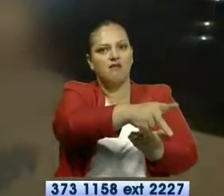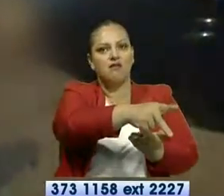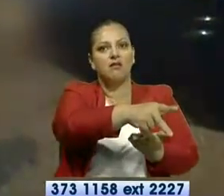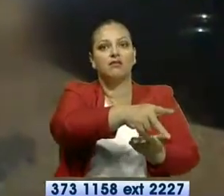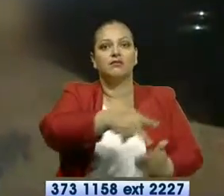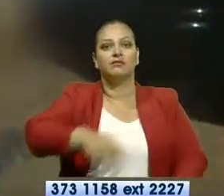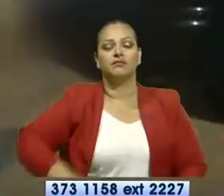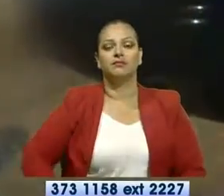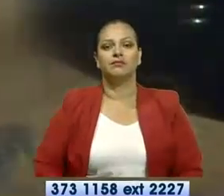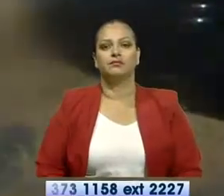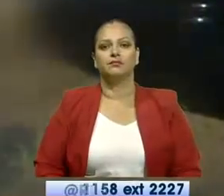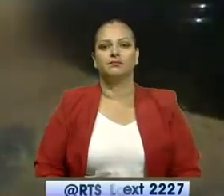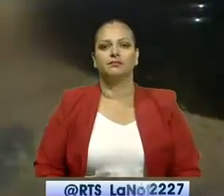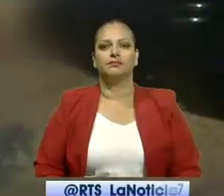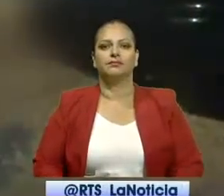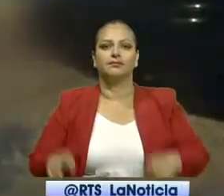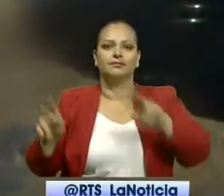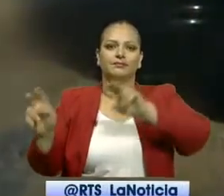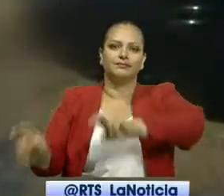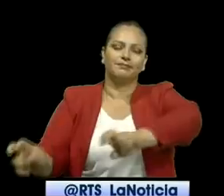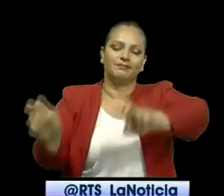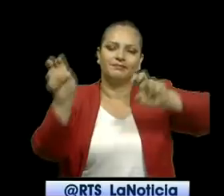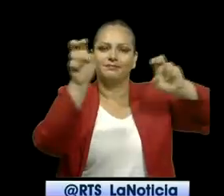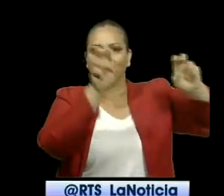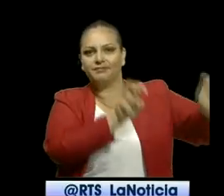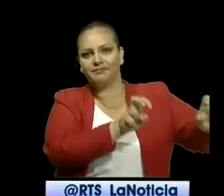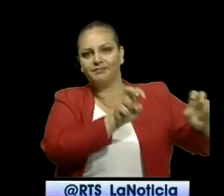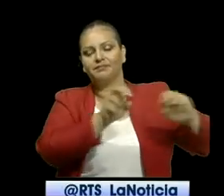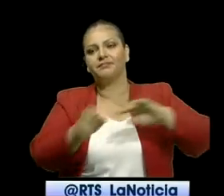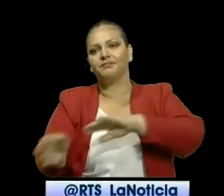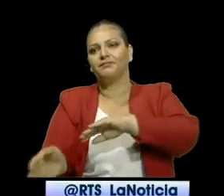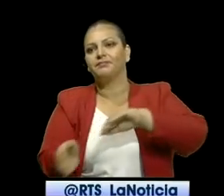El vehículo implicado en la agresión